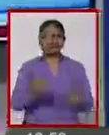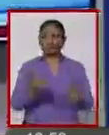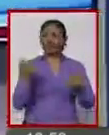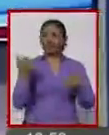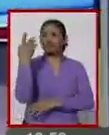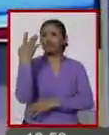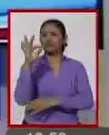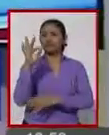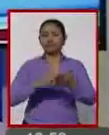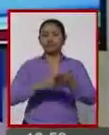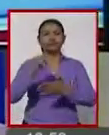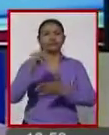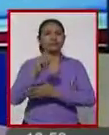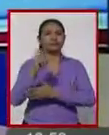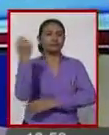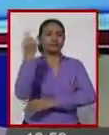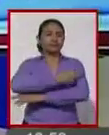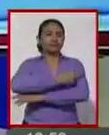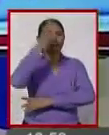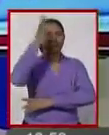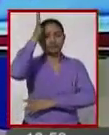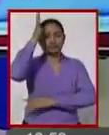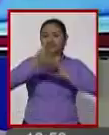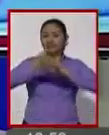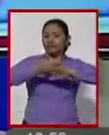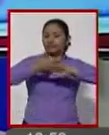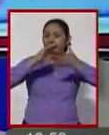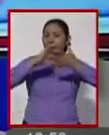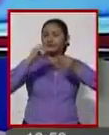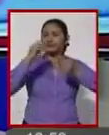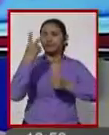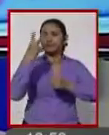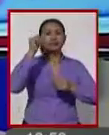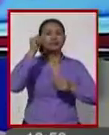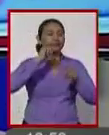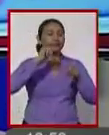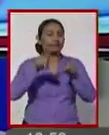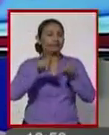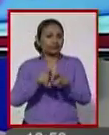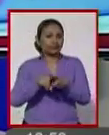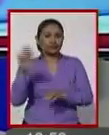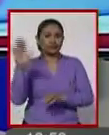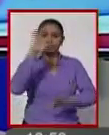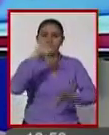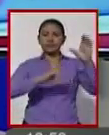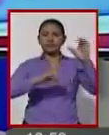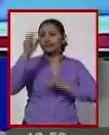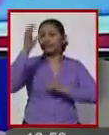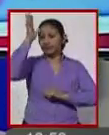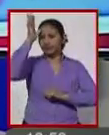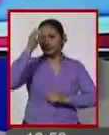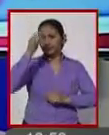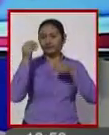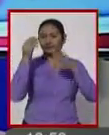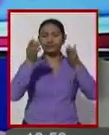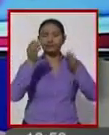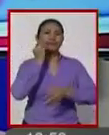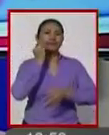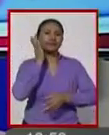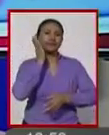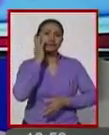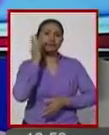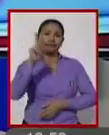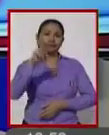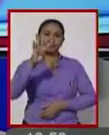este 19 de marzo, Día de los Padres, les contamos una historia de dos hermanas que buscan a su progenitor que dejó el hogar hace